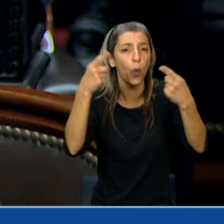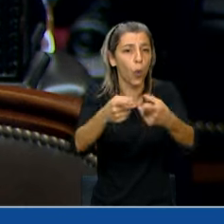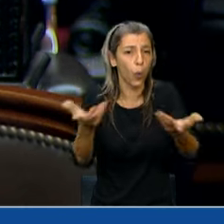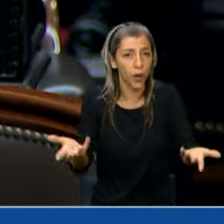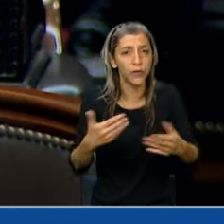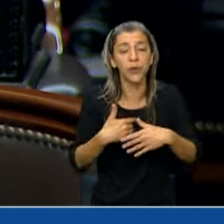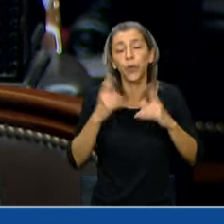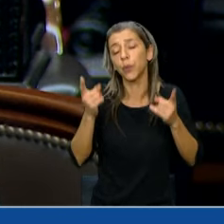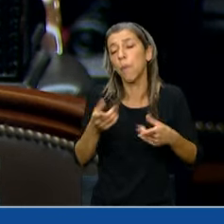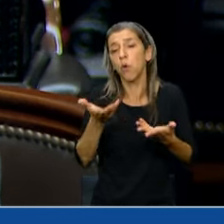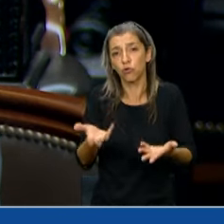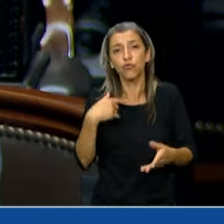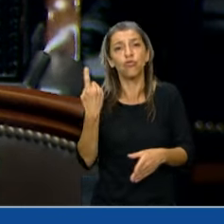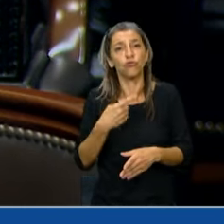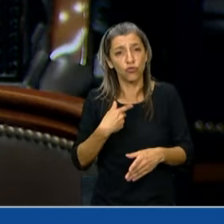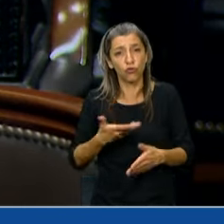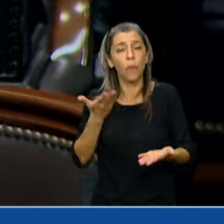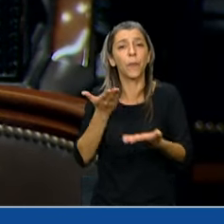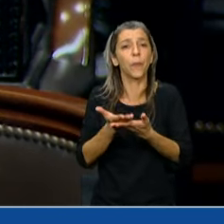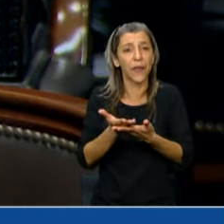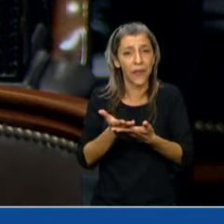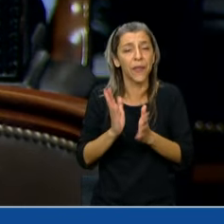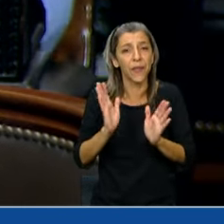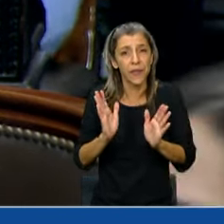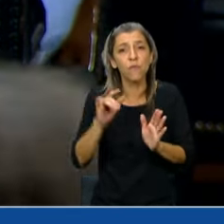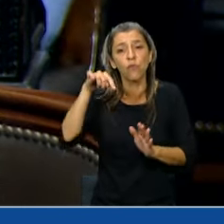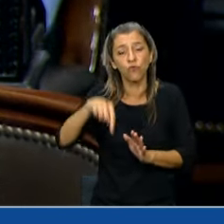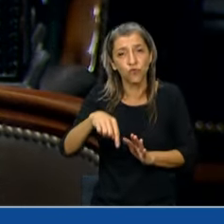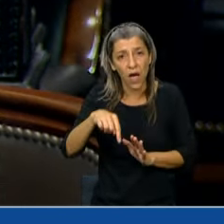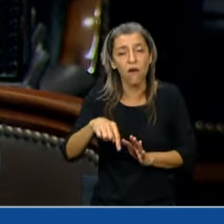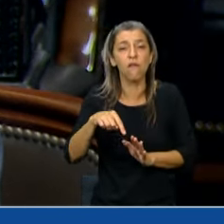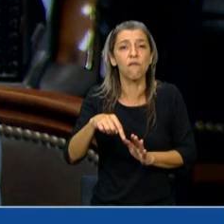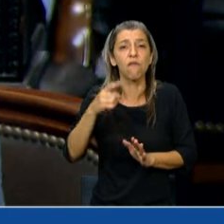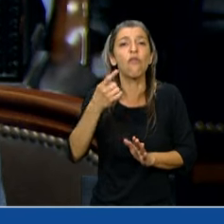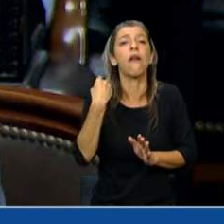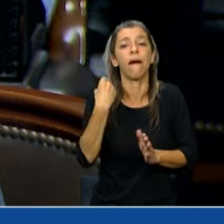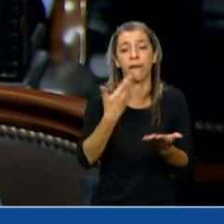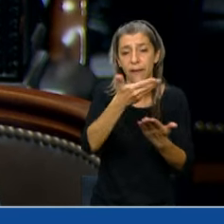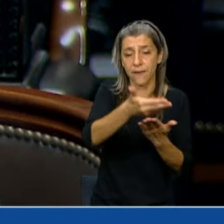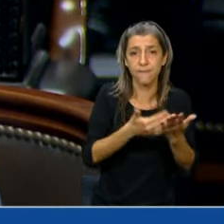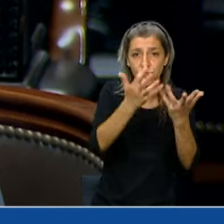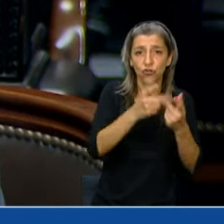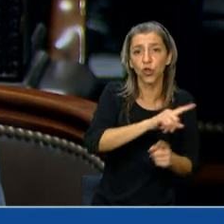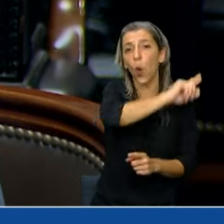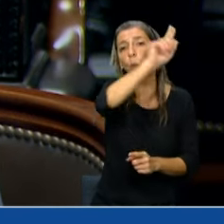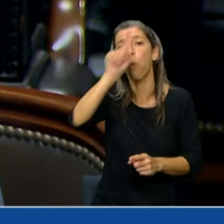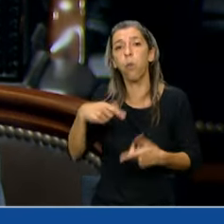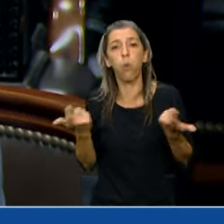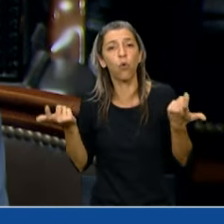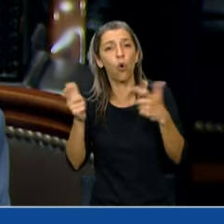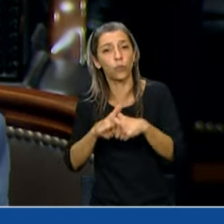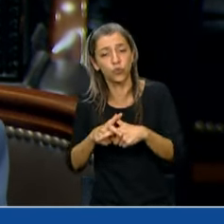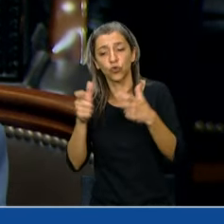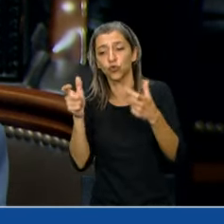atención de todos es que vamos a pedir una moción para que el proyecto vuelva a comisión para poder